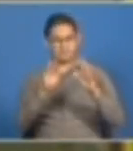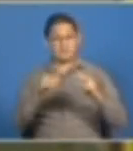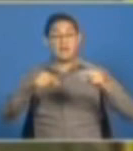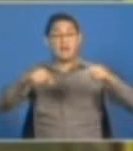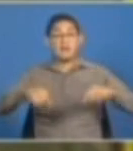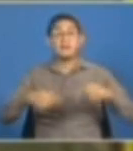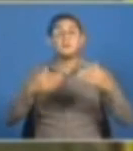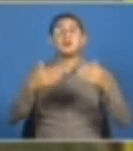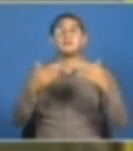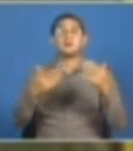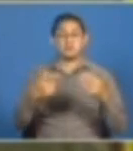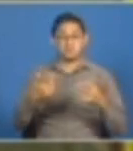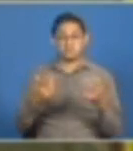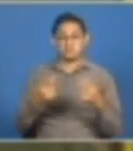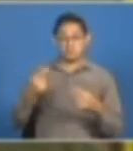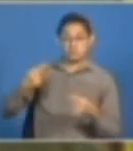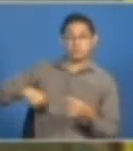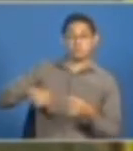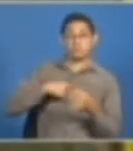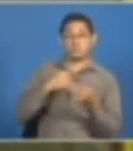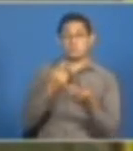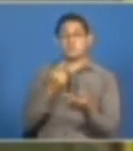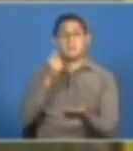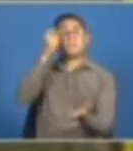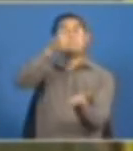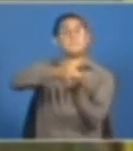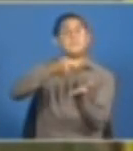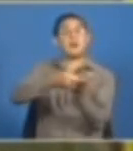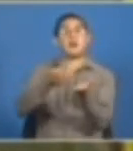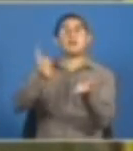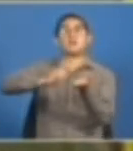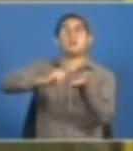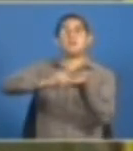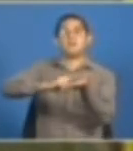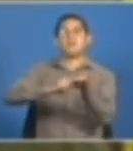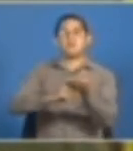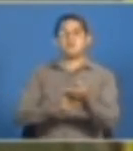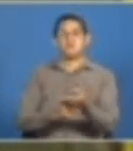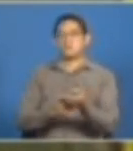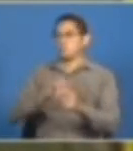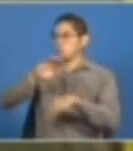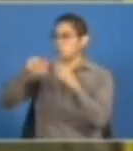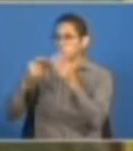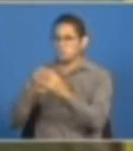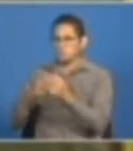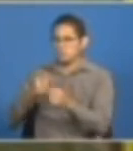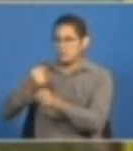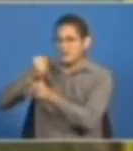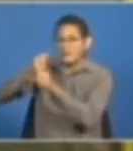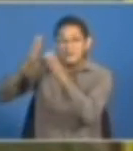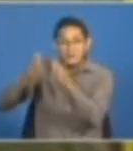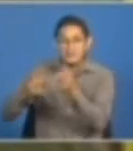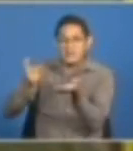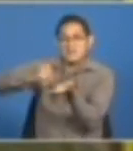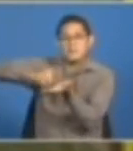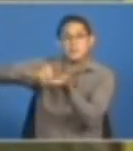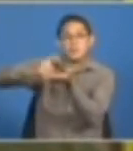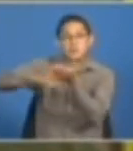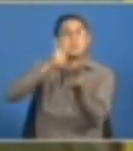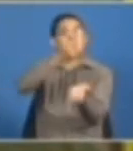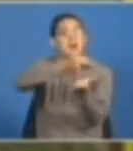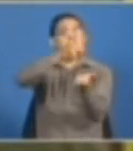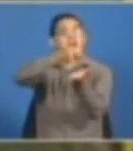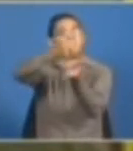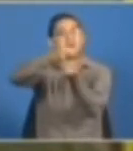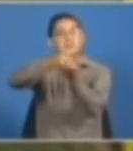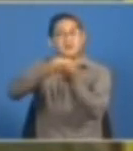pagamos impuestos somos los asalariados, los que tienen títulos universitarios y el que es trabajador manual. Nosotros estamos proponiendo